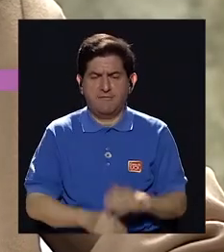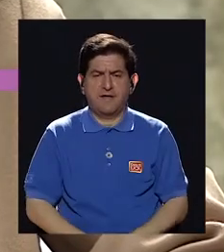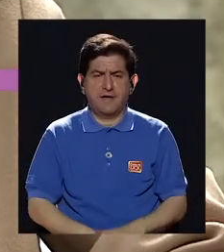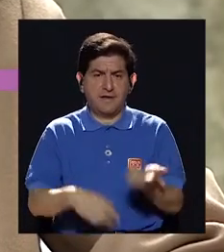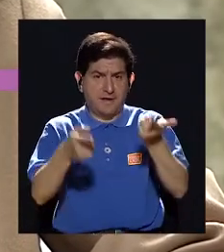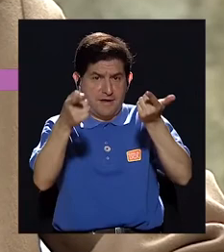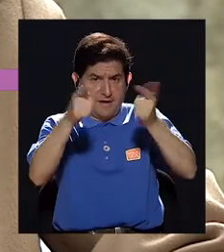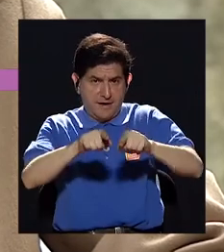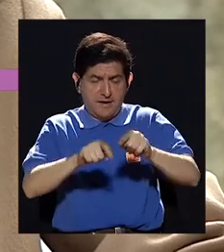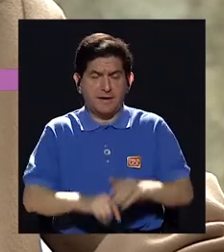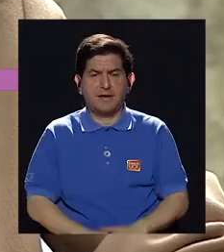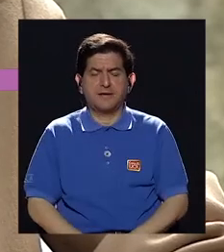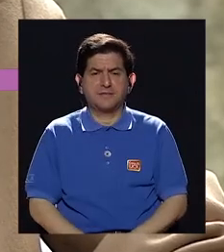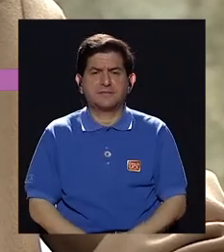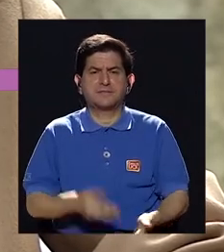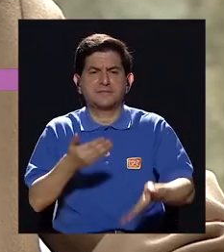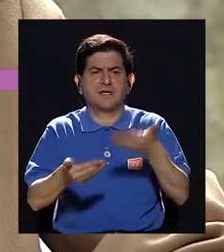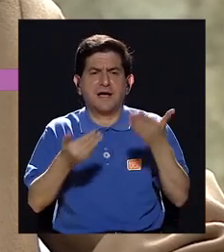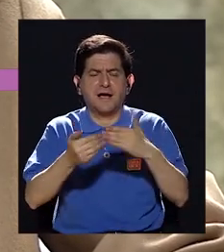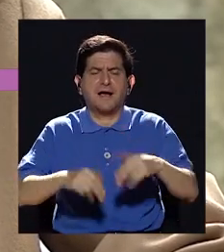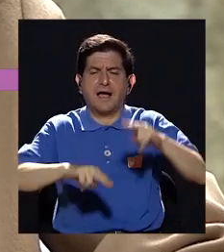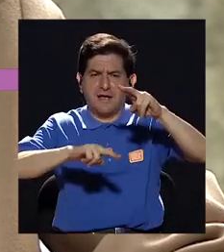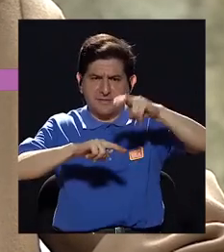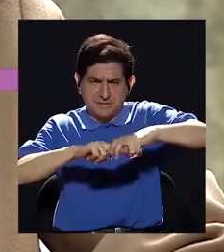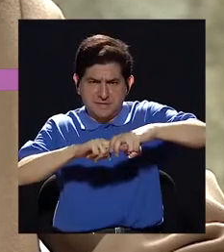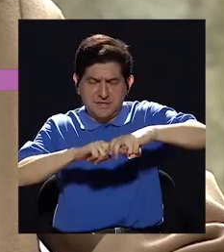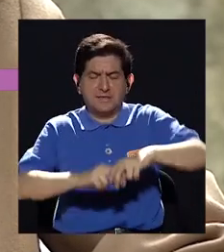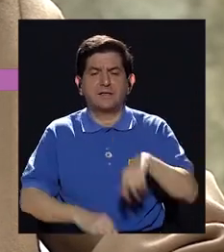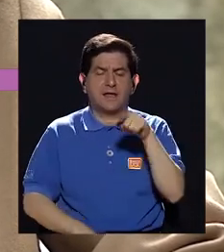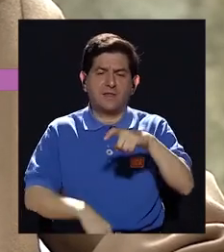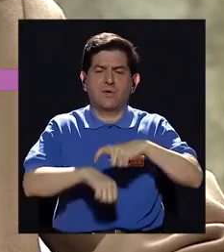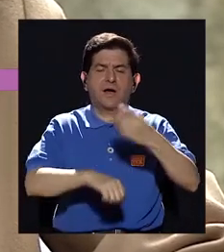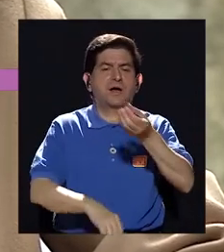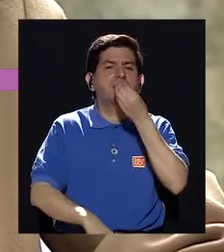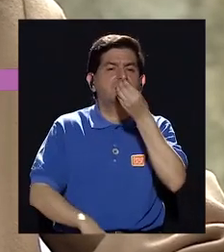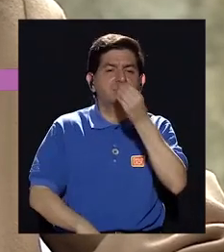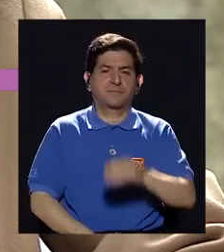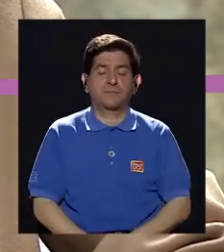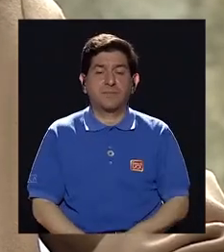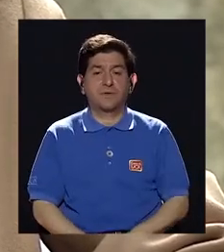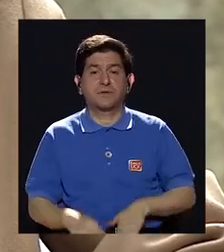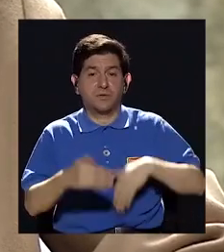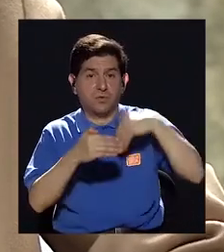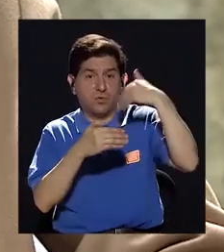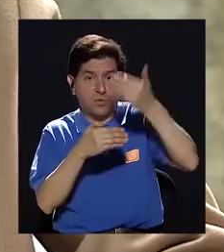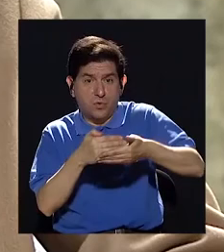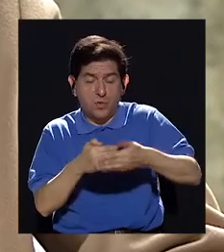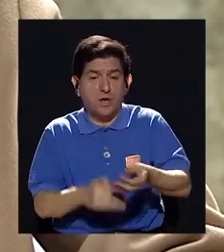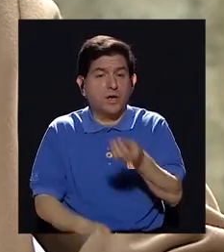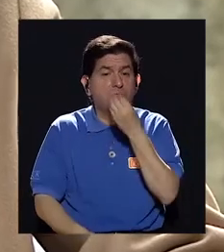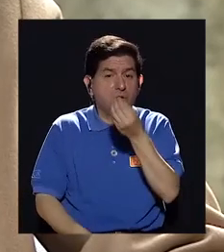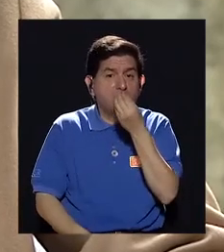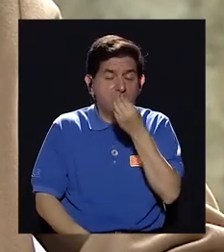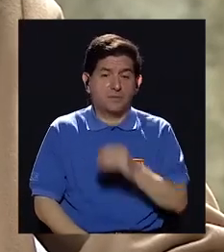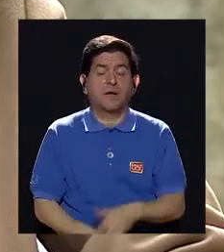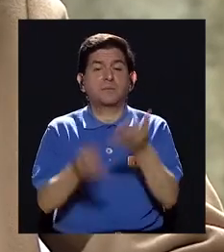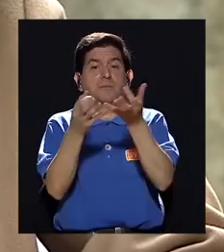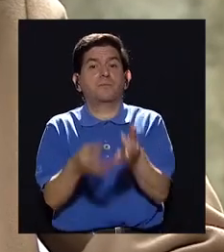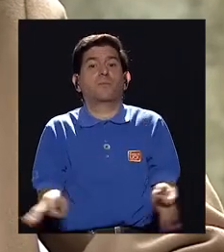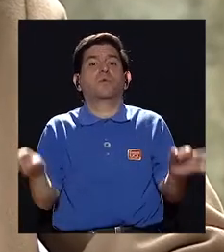de la posición levantado, casi sentado para alimentarse. Después de la alimentación